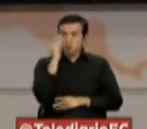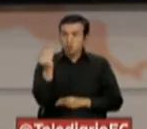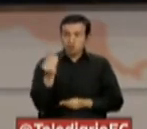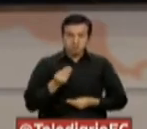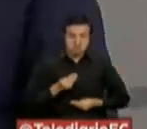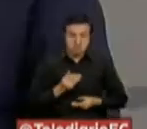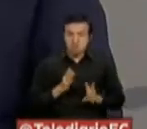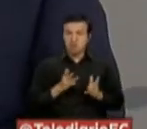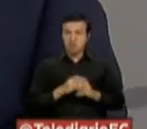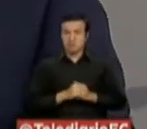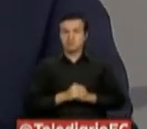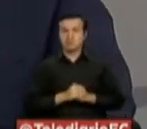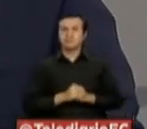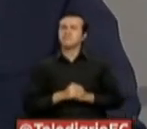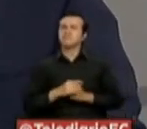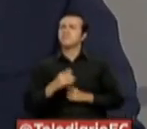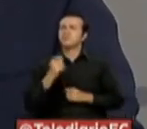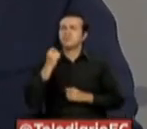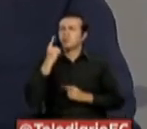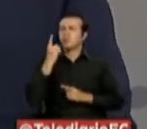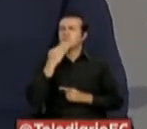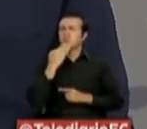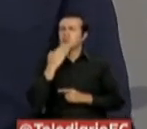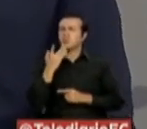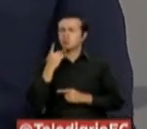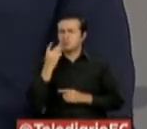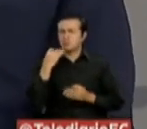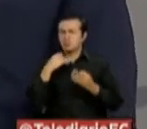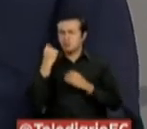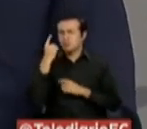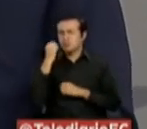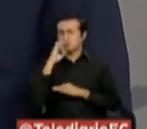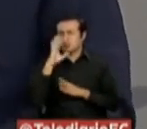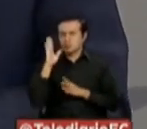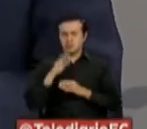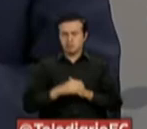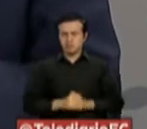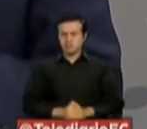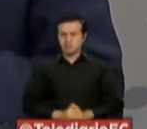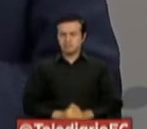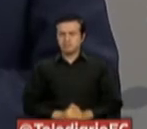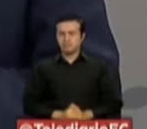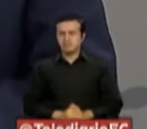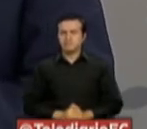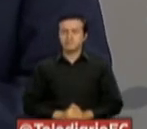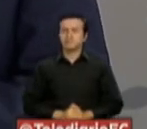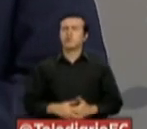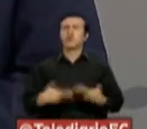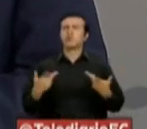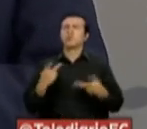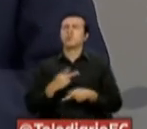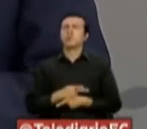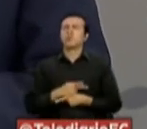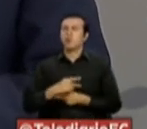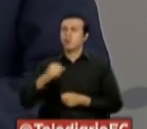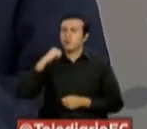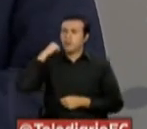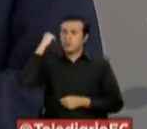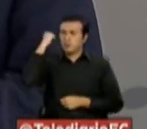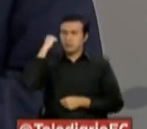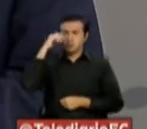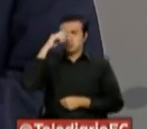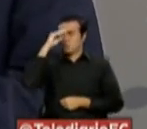Pero no le comprendo, usted nos va a ayudar a entender esto. ¿Cómo proteger el derecho